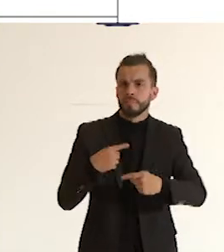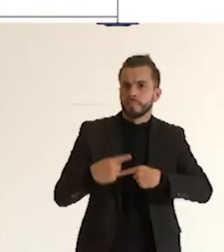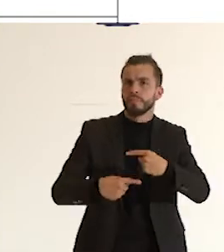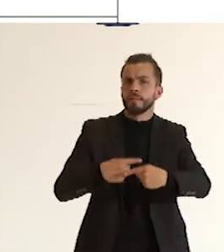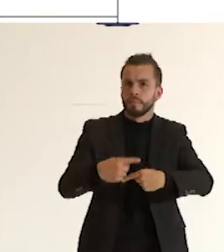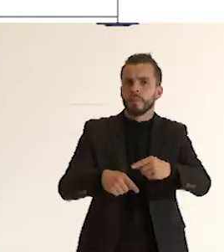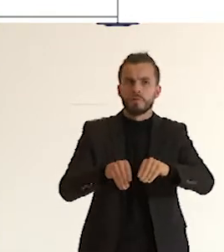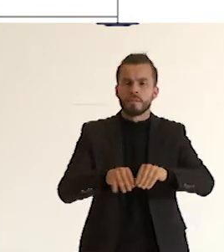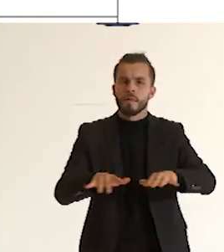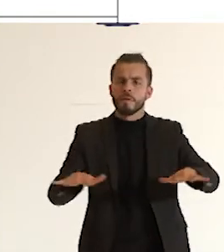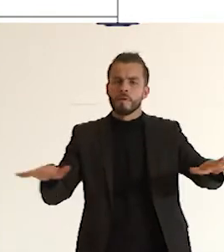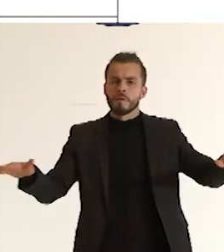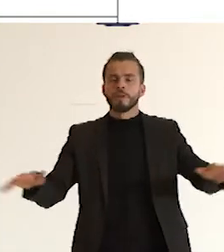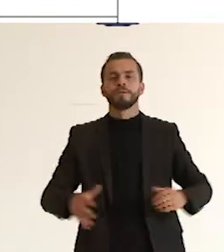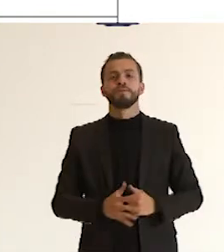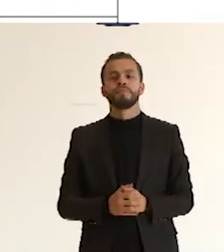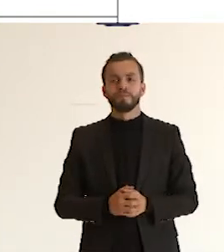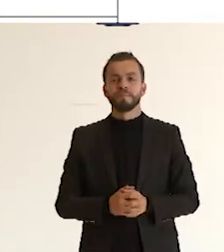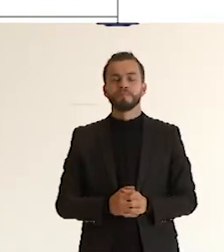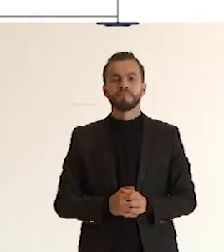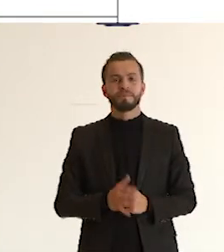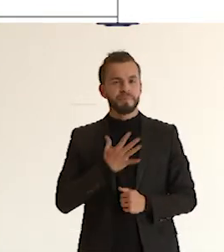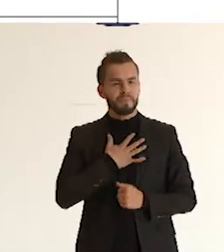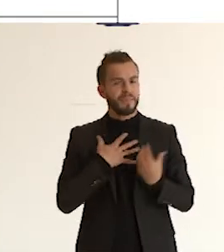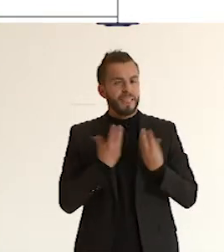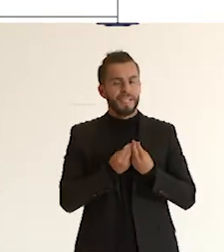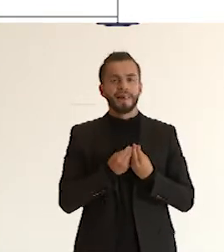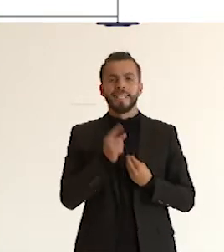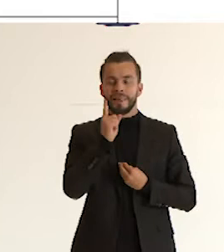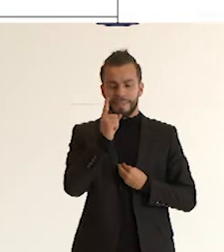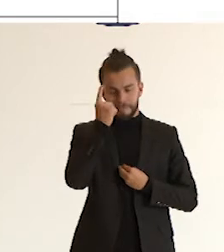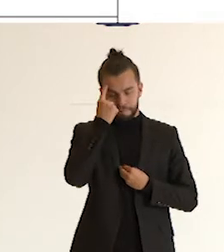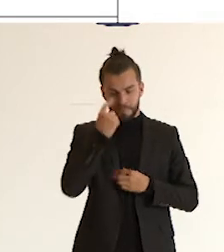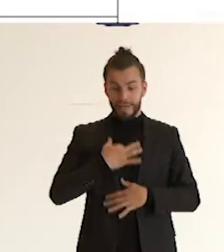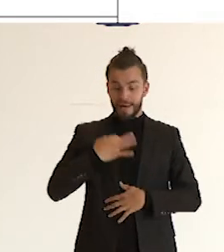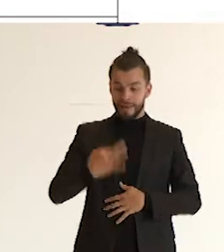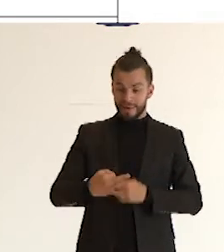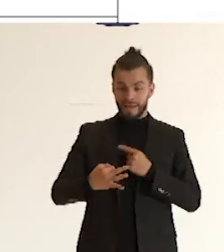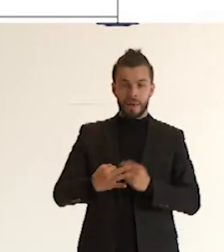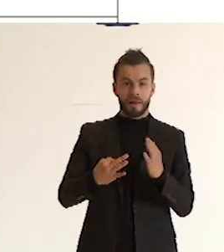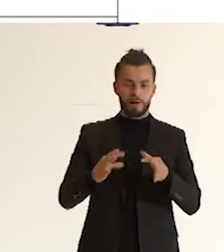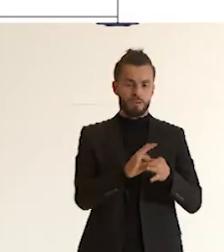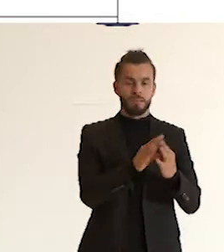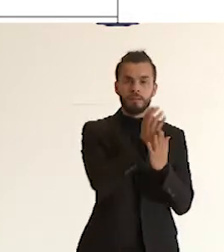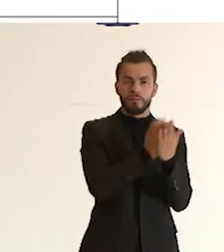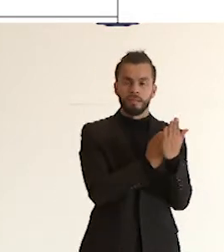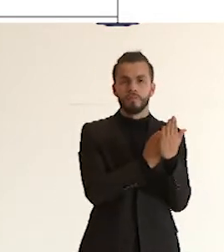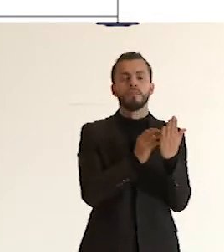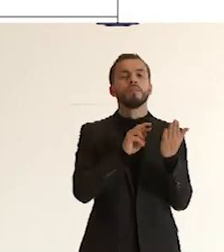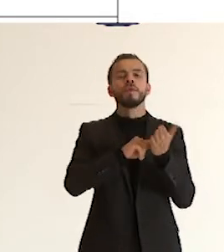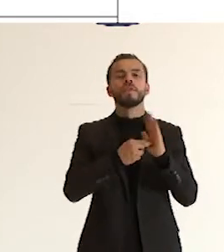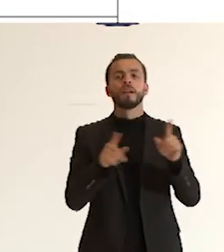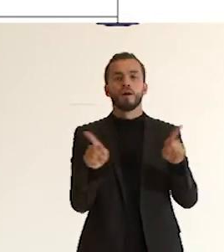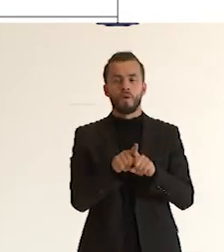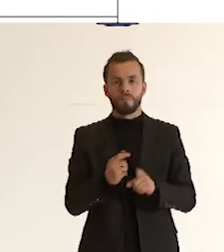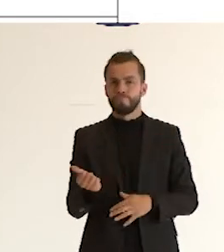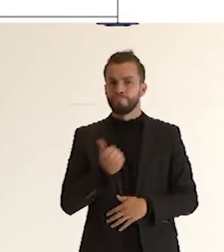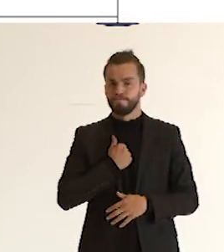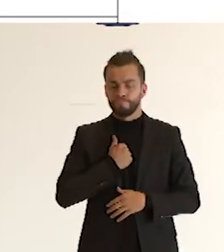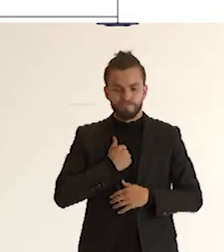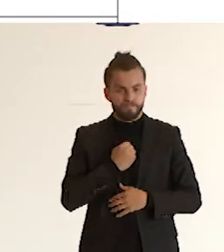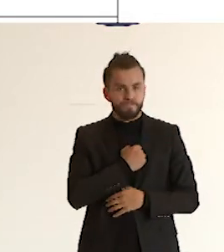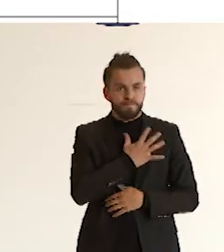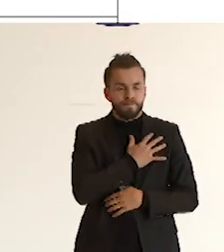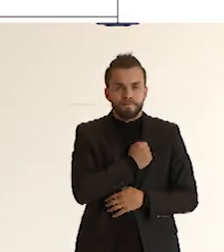nosotros entonces estamos entendiendo que la ética en el currículo es por un lado aprovechar todas las oportunidades que hay